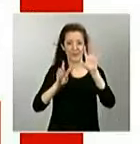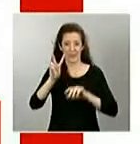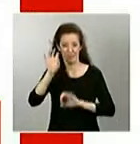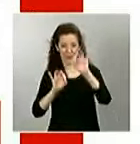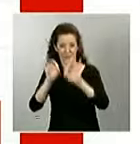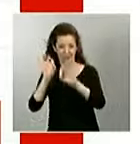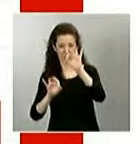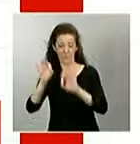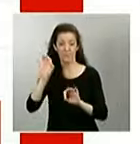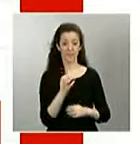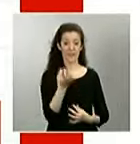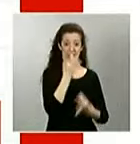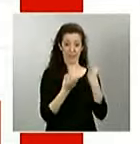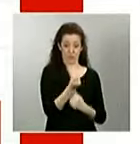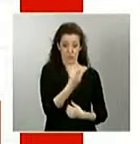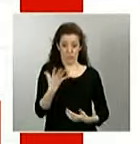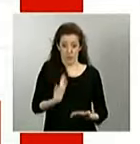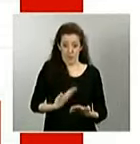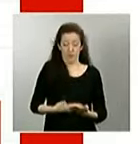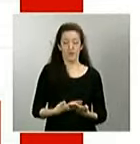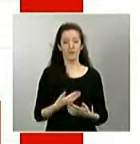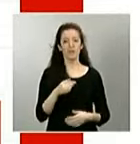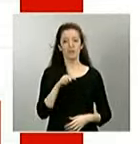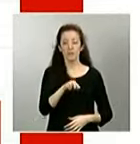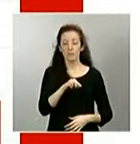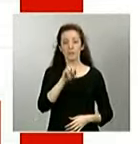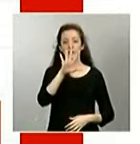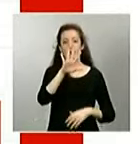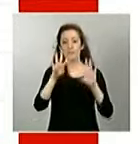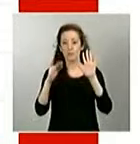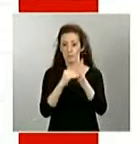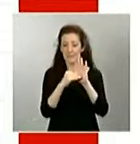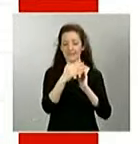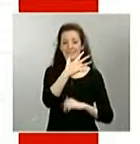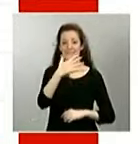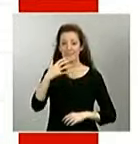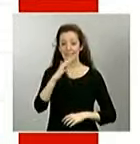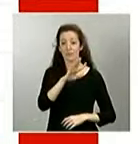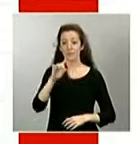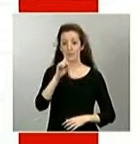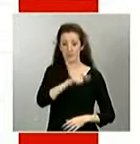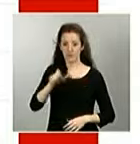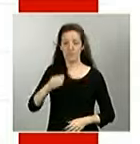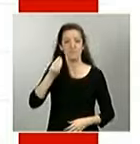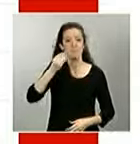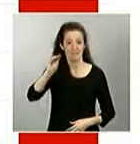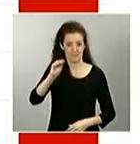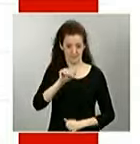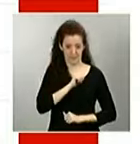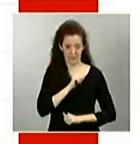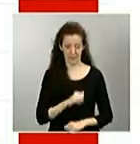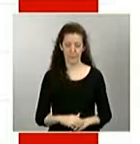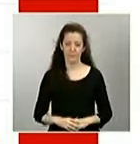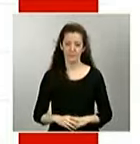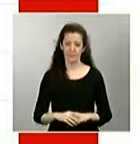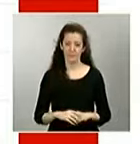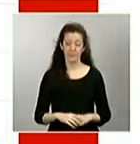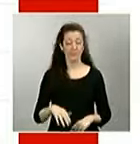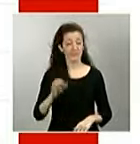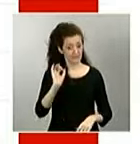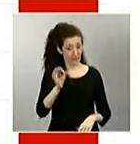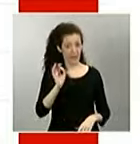encontramos con un incremento de 59.551 personas. Cierto y verdad es que, también, un sector